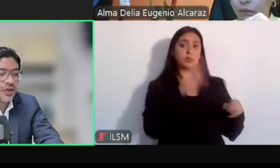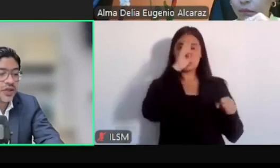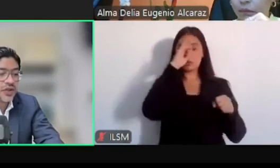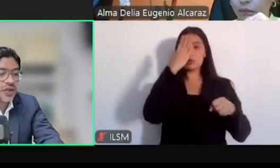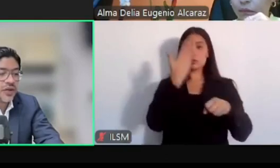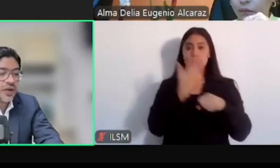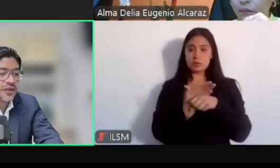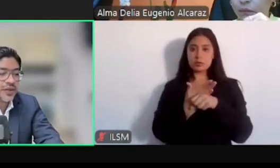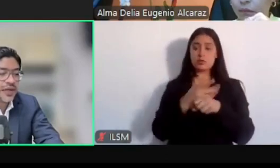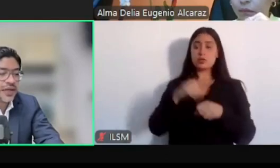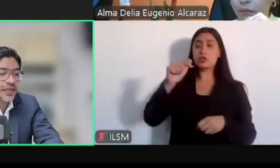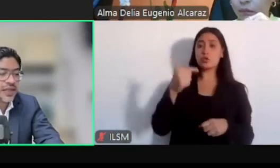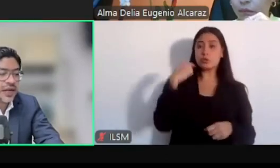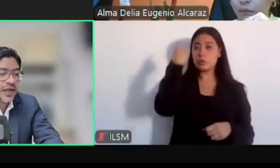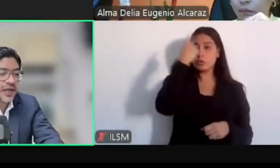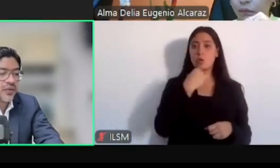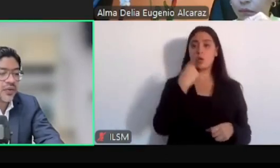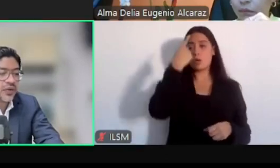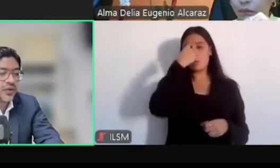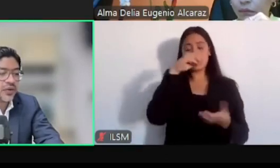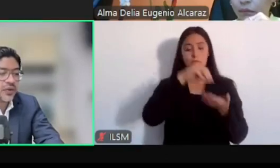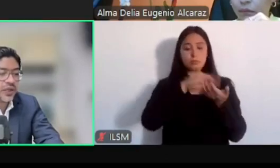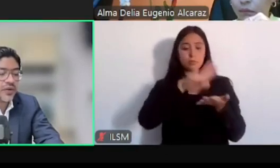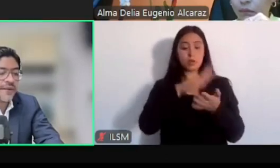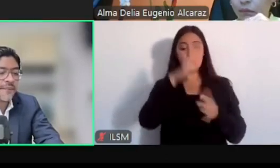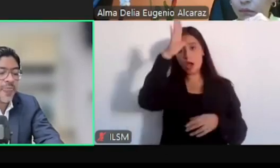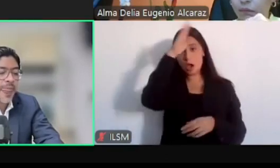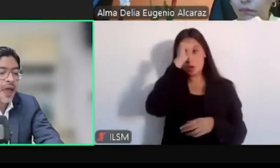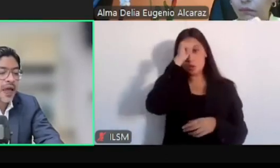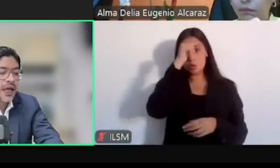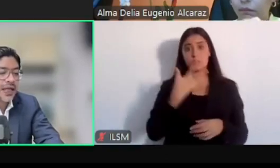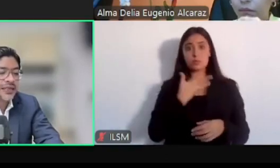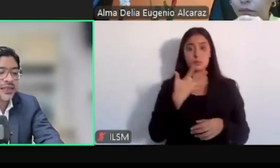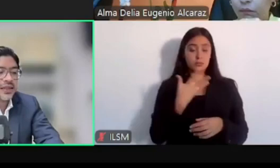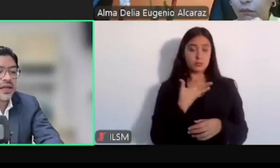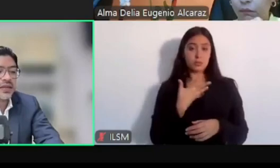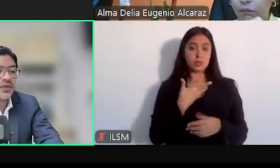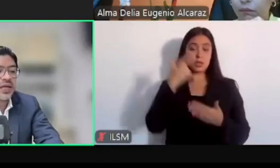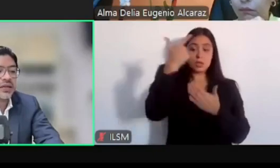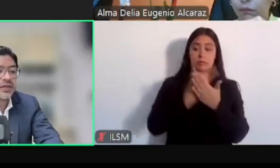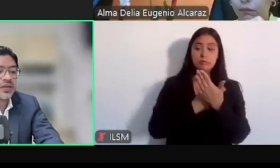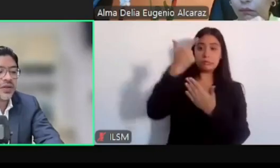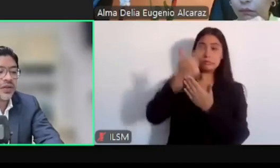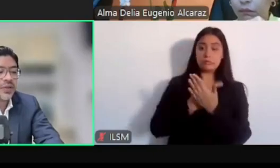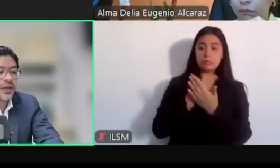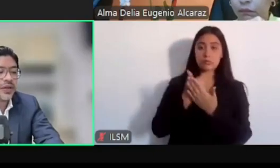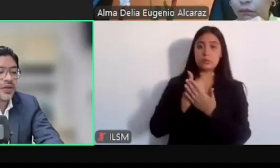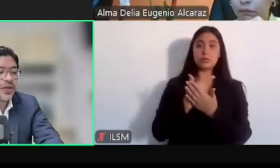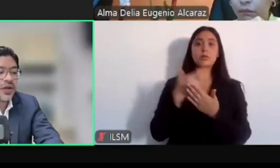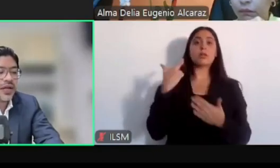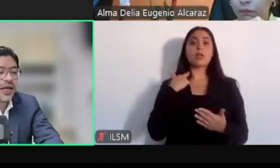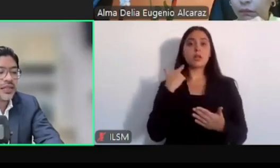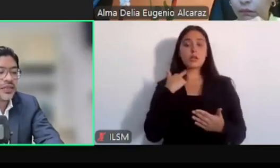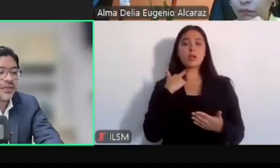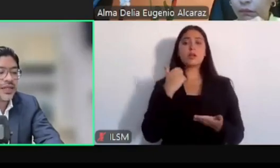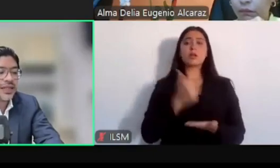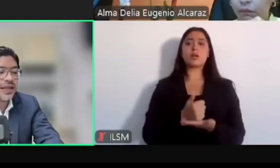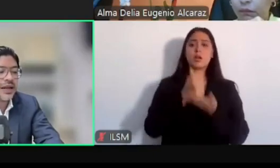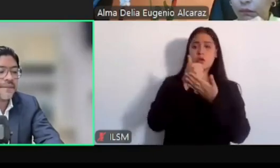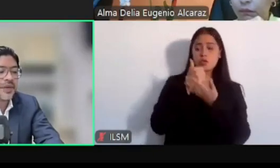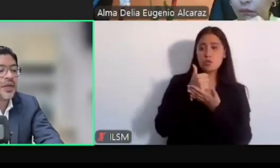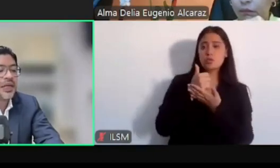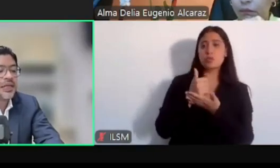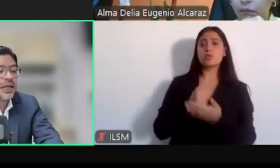término de 12 horas para registrar en el acuerdo controvertido la lista de regidurías de los ayuntamientos de olinalá y San Luis